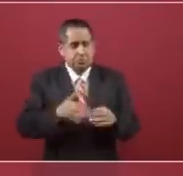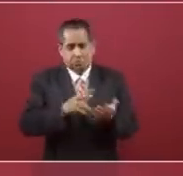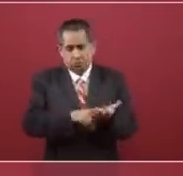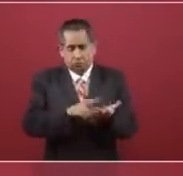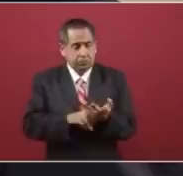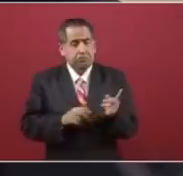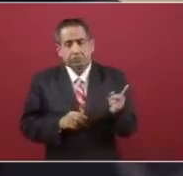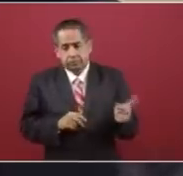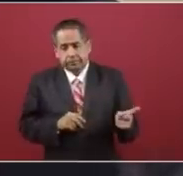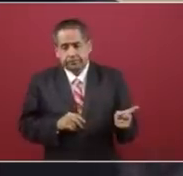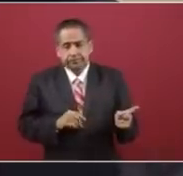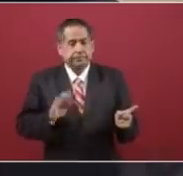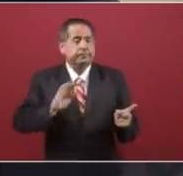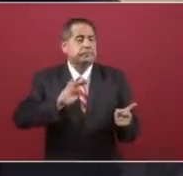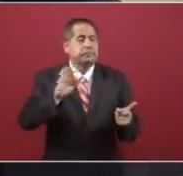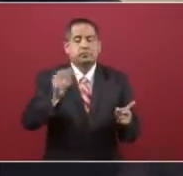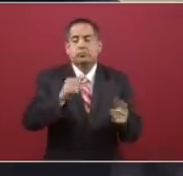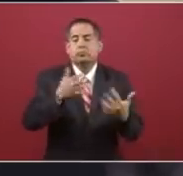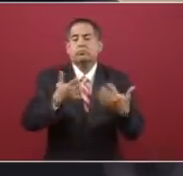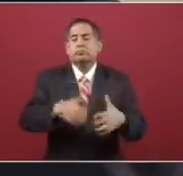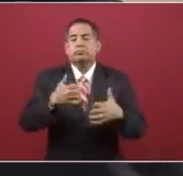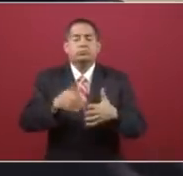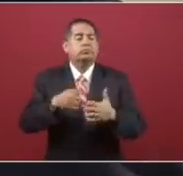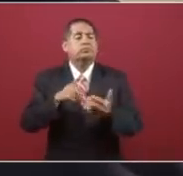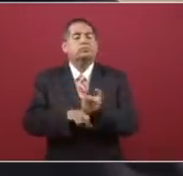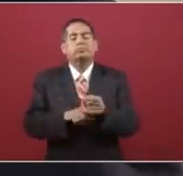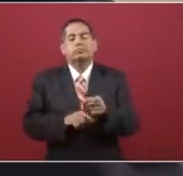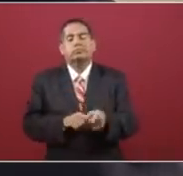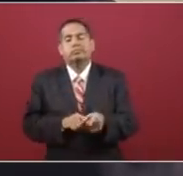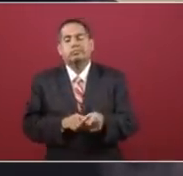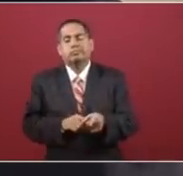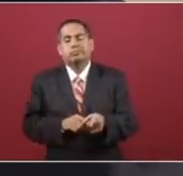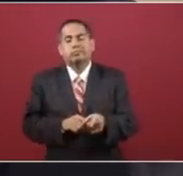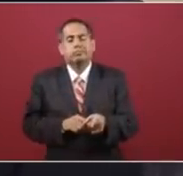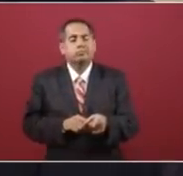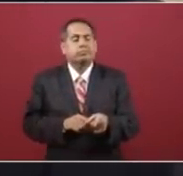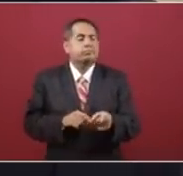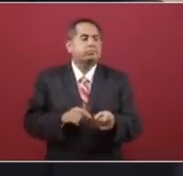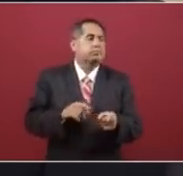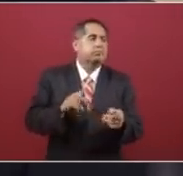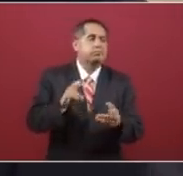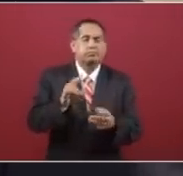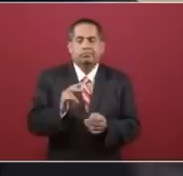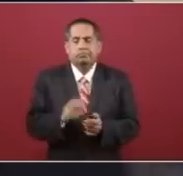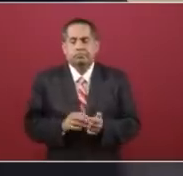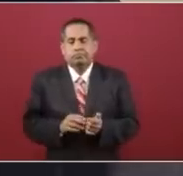empresas eh no tengan